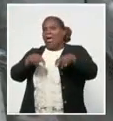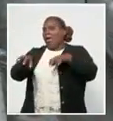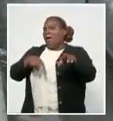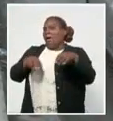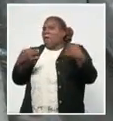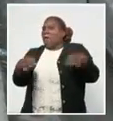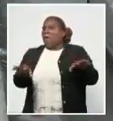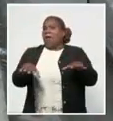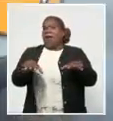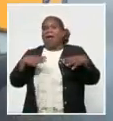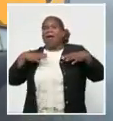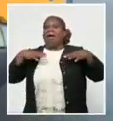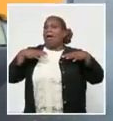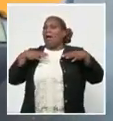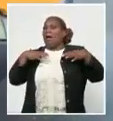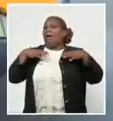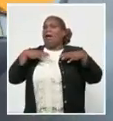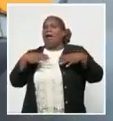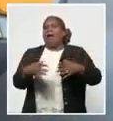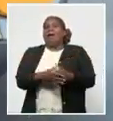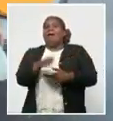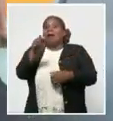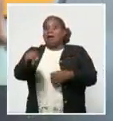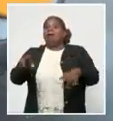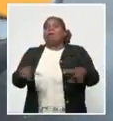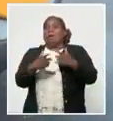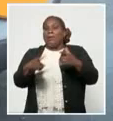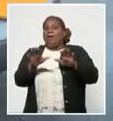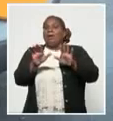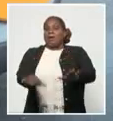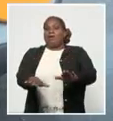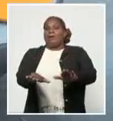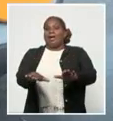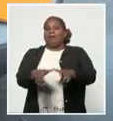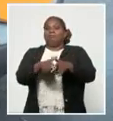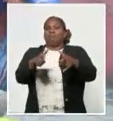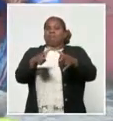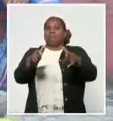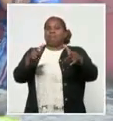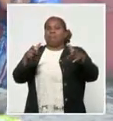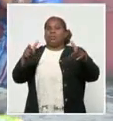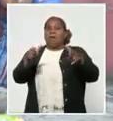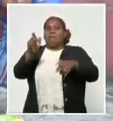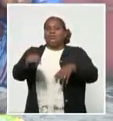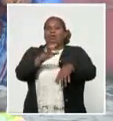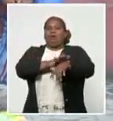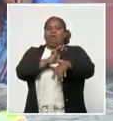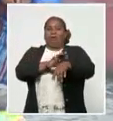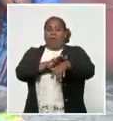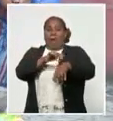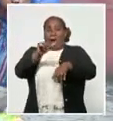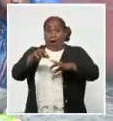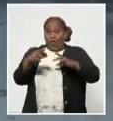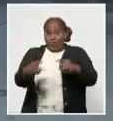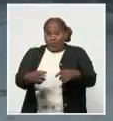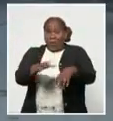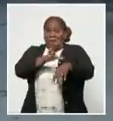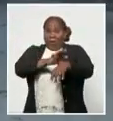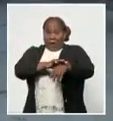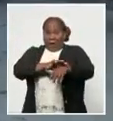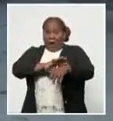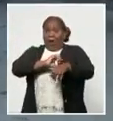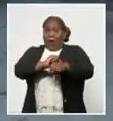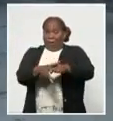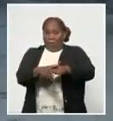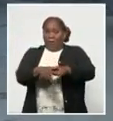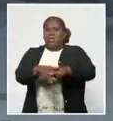en el cumplimiento de las medidas orientadas para evitar que crezcan los casos positivos. Una vez más, la COVID-19 nos demuestra que no